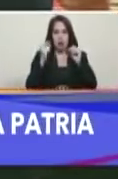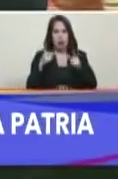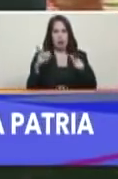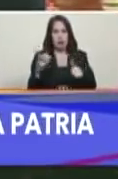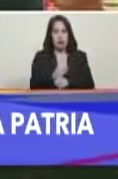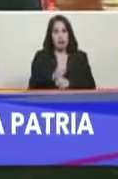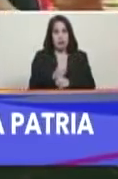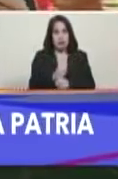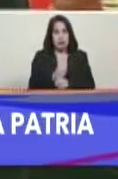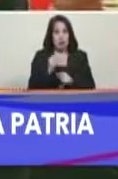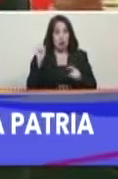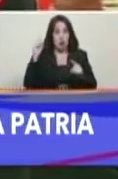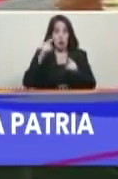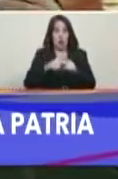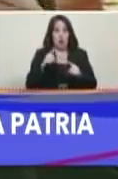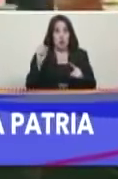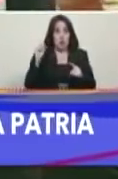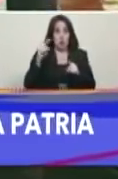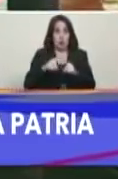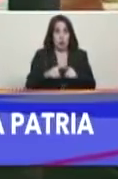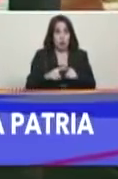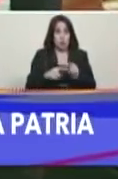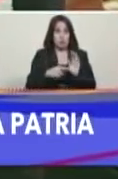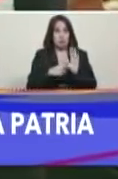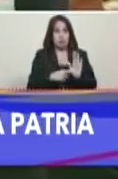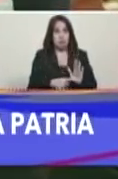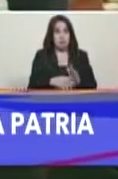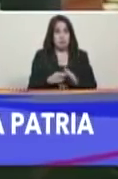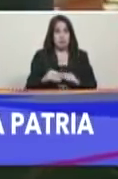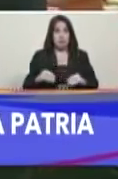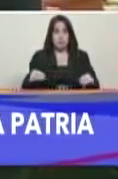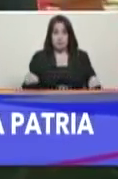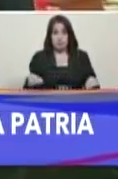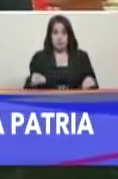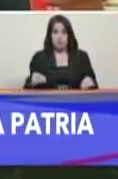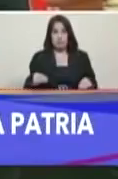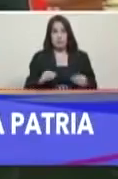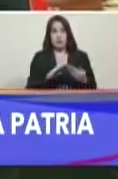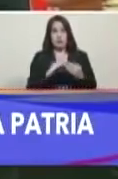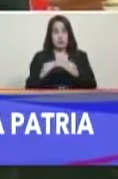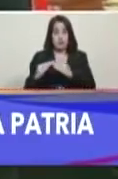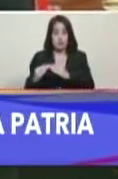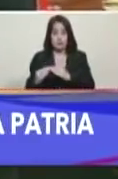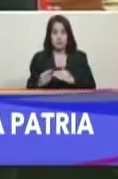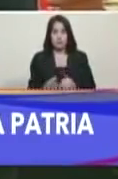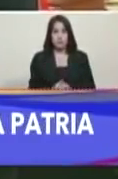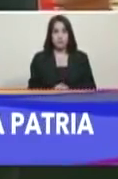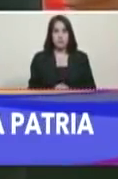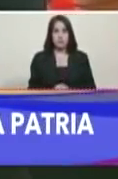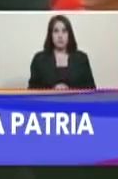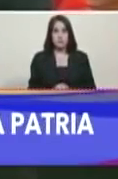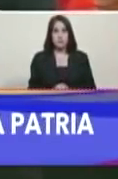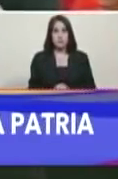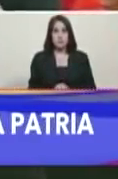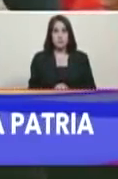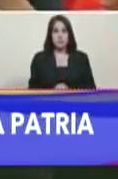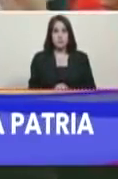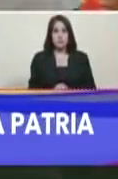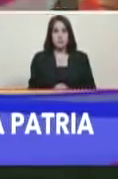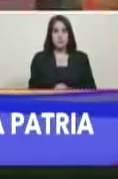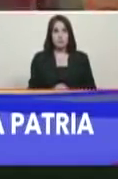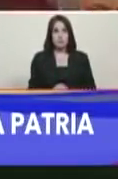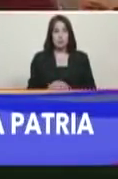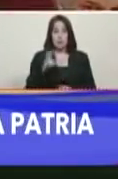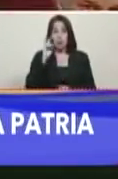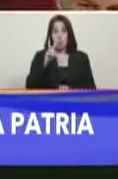los desafíos que tenemos en el territorio, en la comunidad, presidente. Nosotros no lo hemos visto como